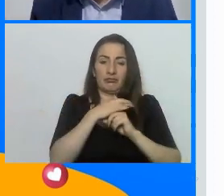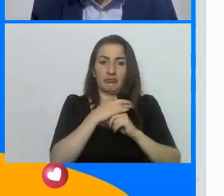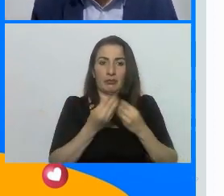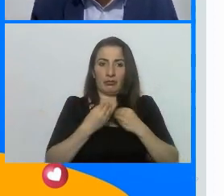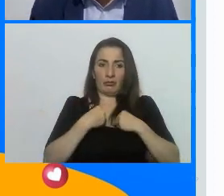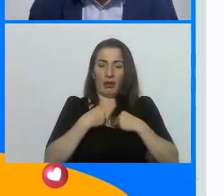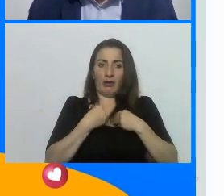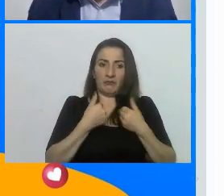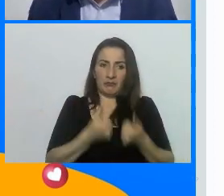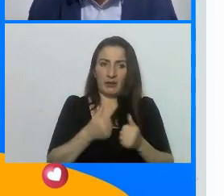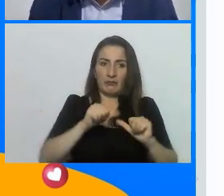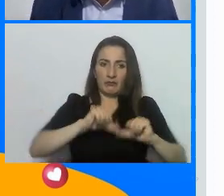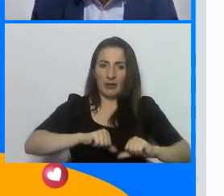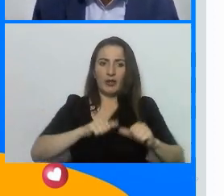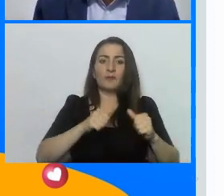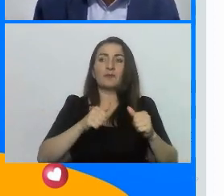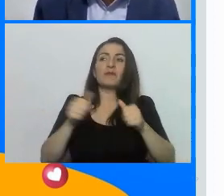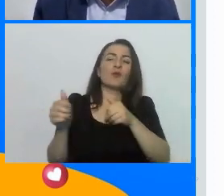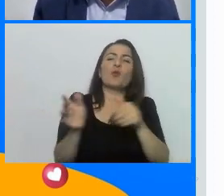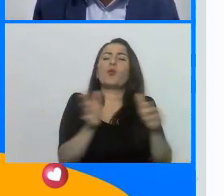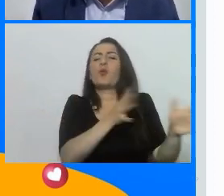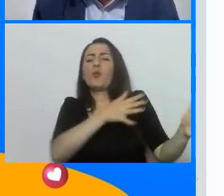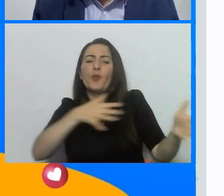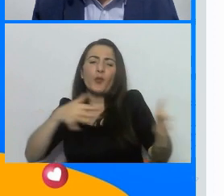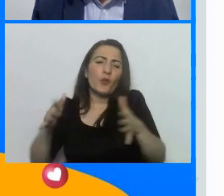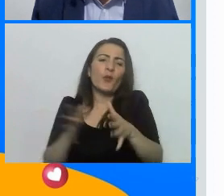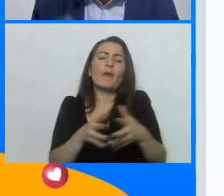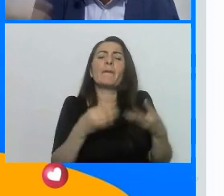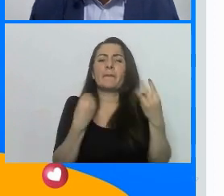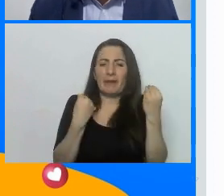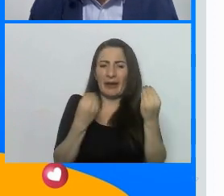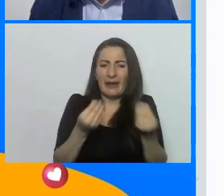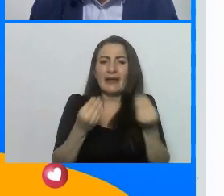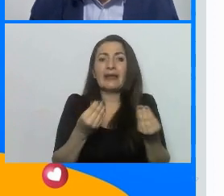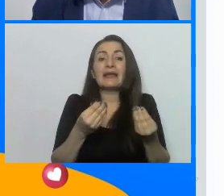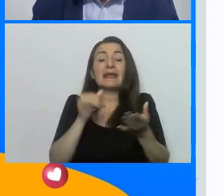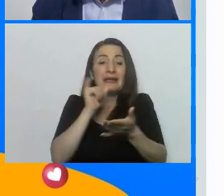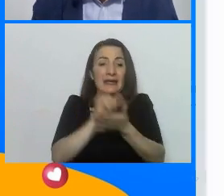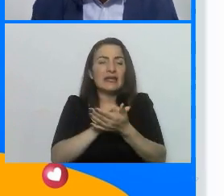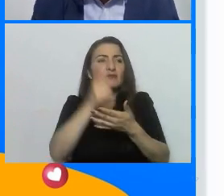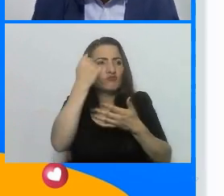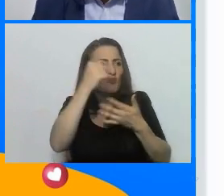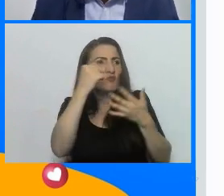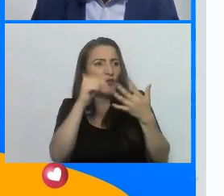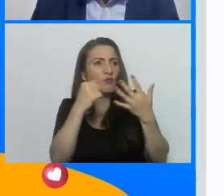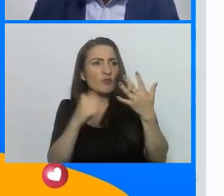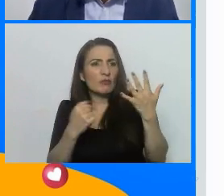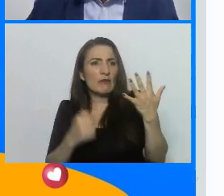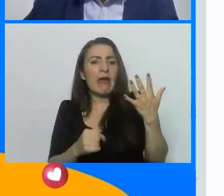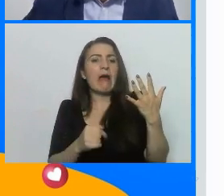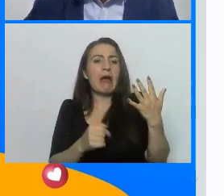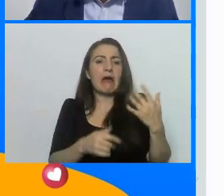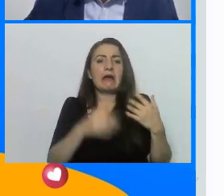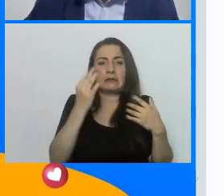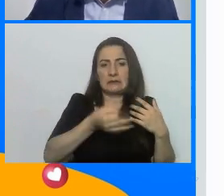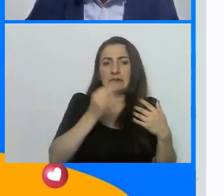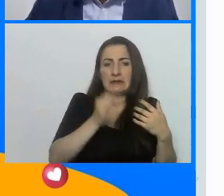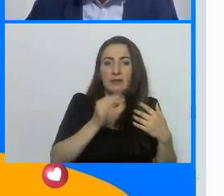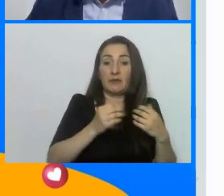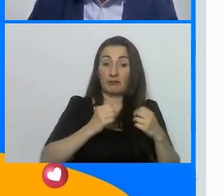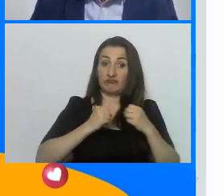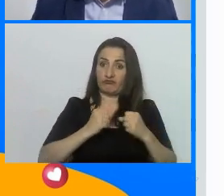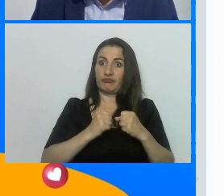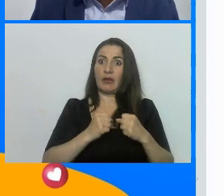beneficia, los perjudica? ¿El viento, para qué sirve el viento? ¿Sí? Todo eso siempre ha sido motivo